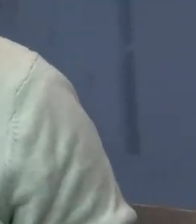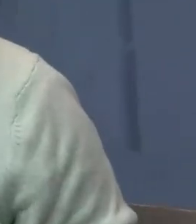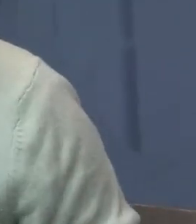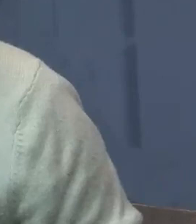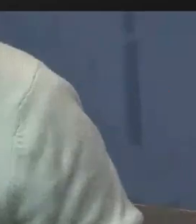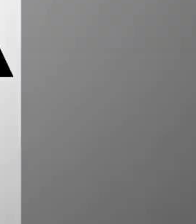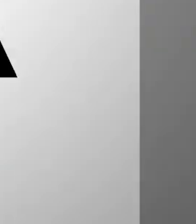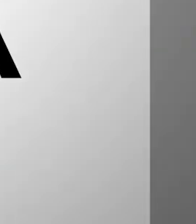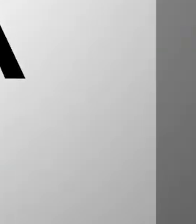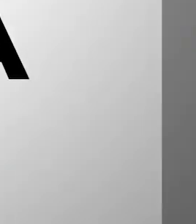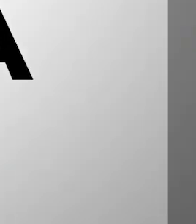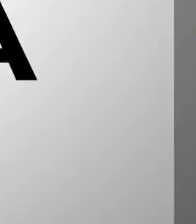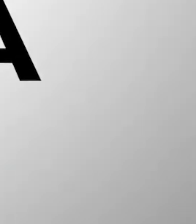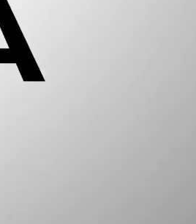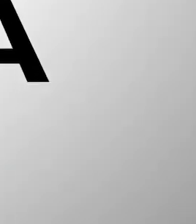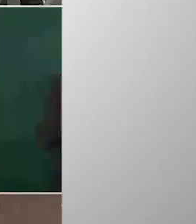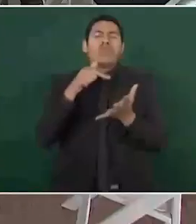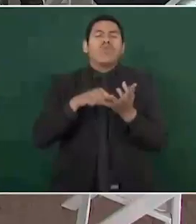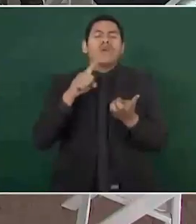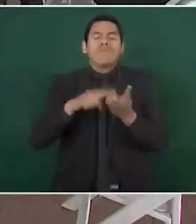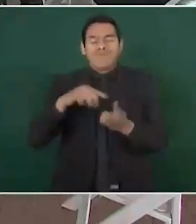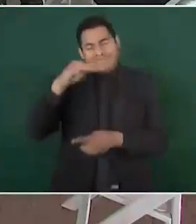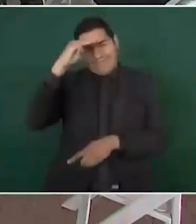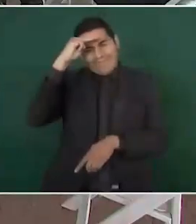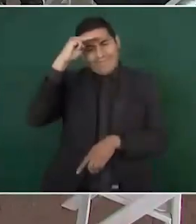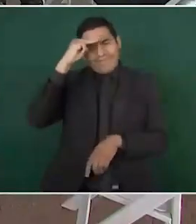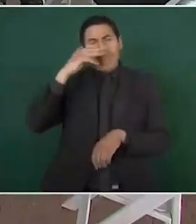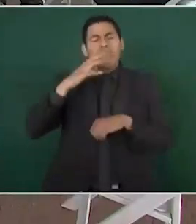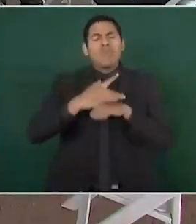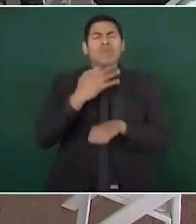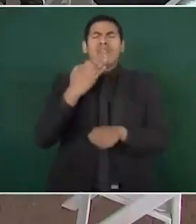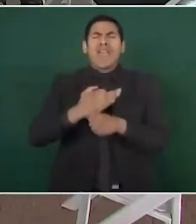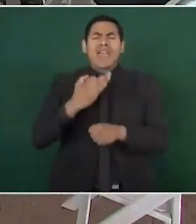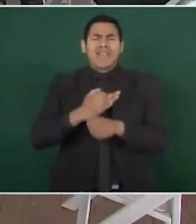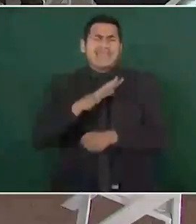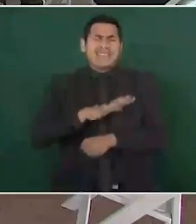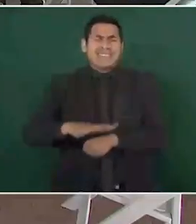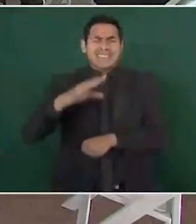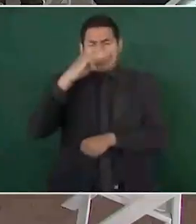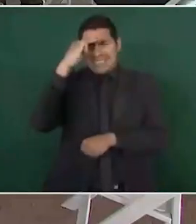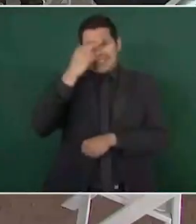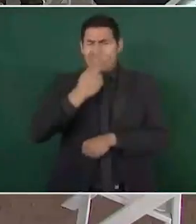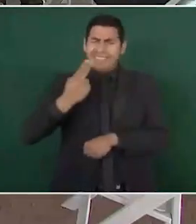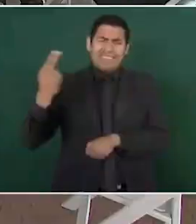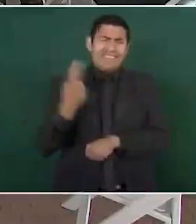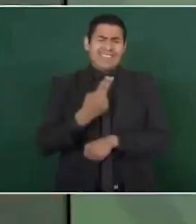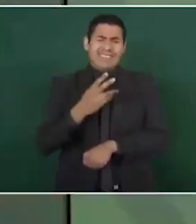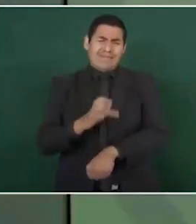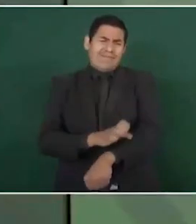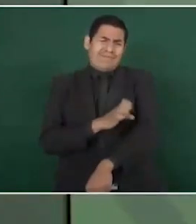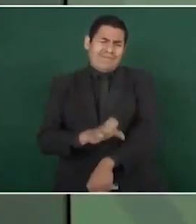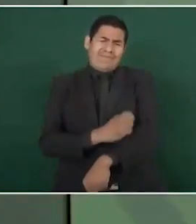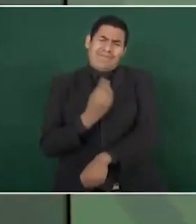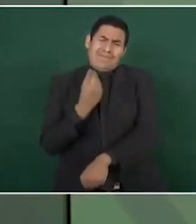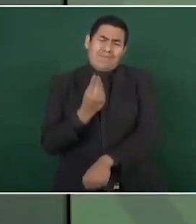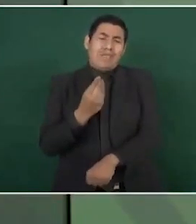de ciclo combinado. Enorme potencial. Además, estamos construyendo